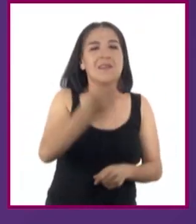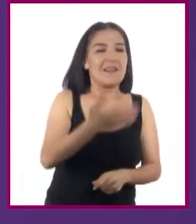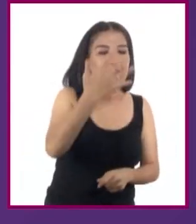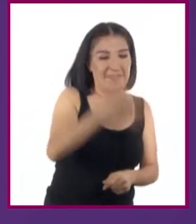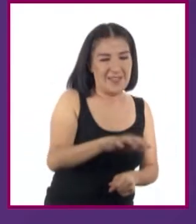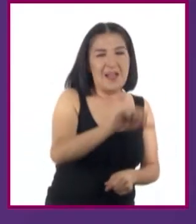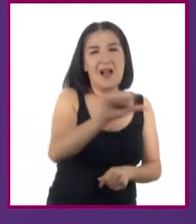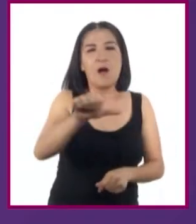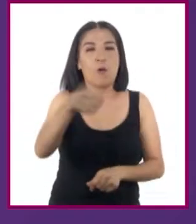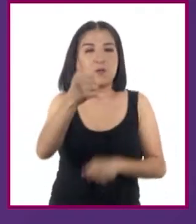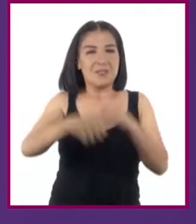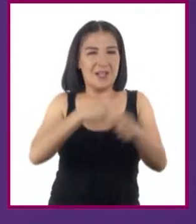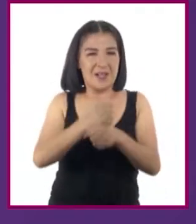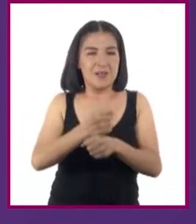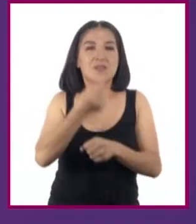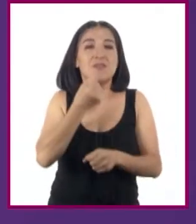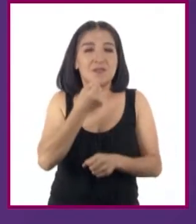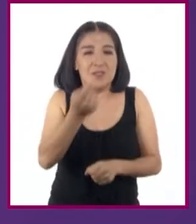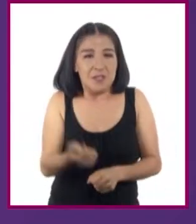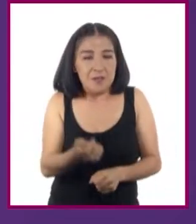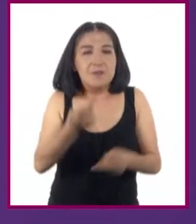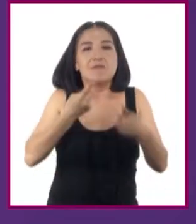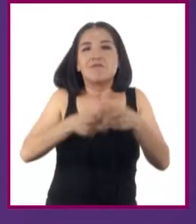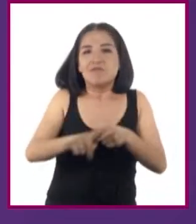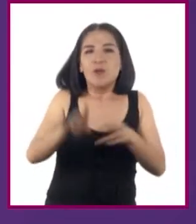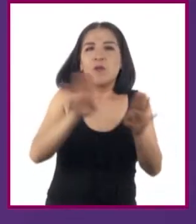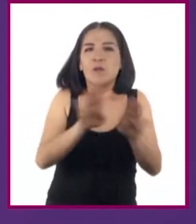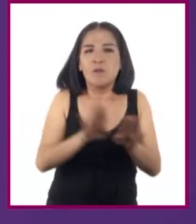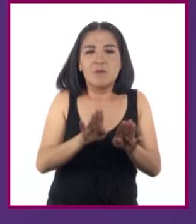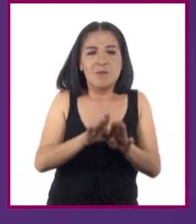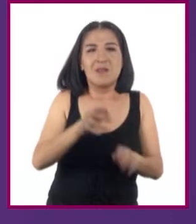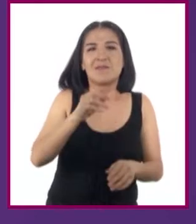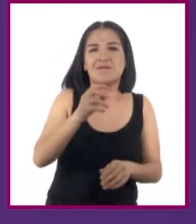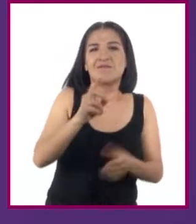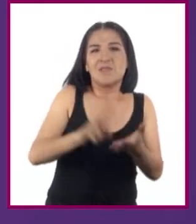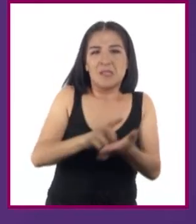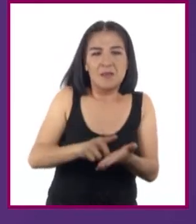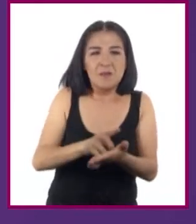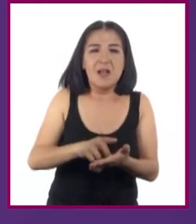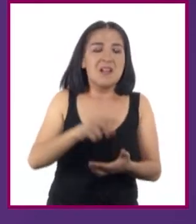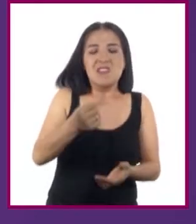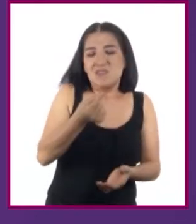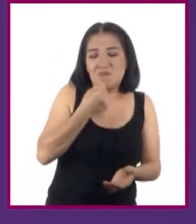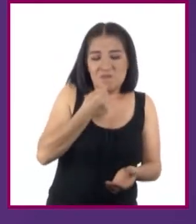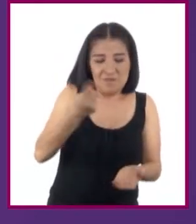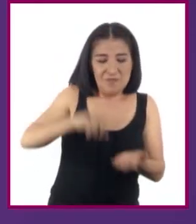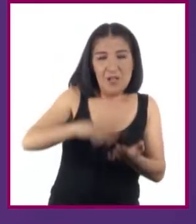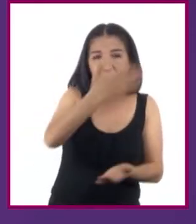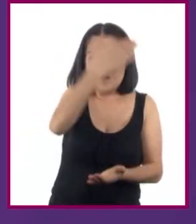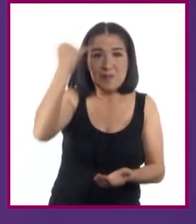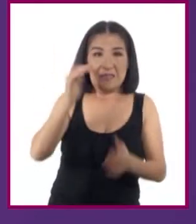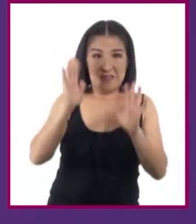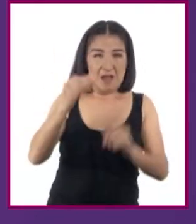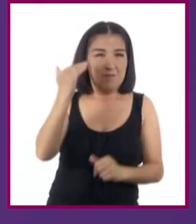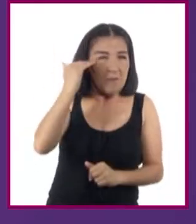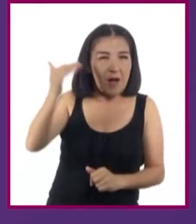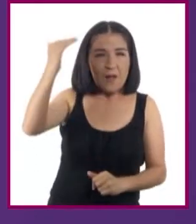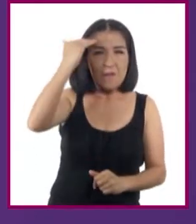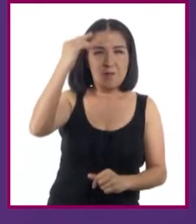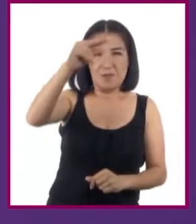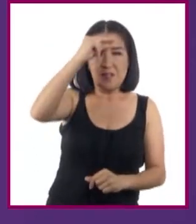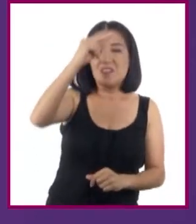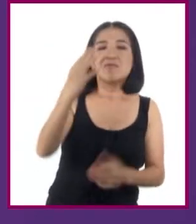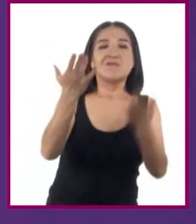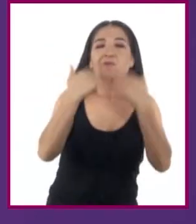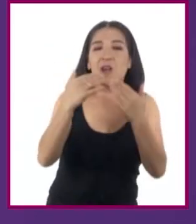y 11 años, y encuentra un sistema nervioso muy inmaduro, atrapa al joven